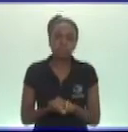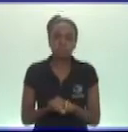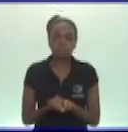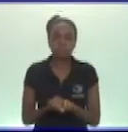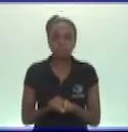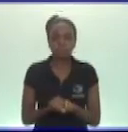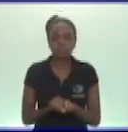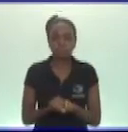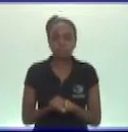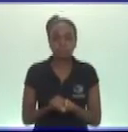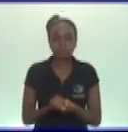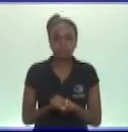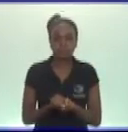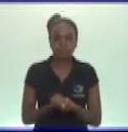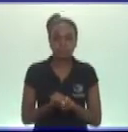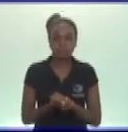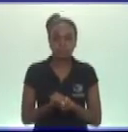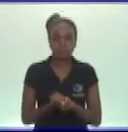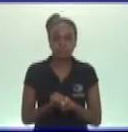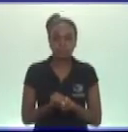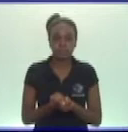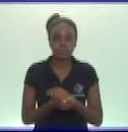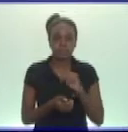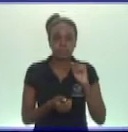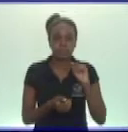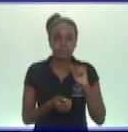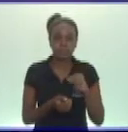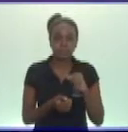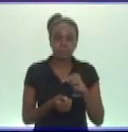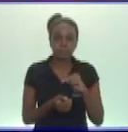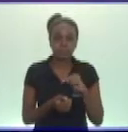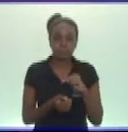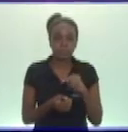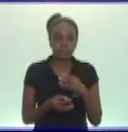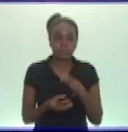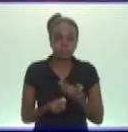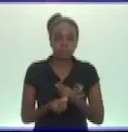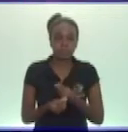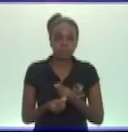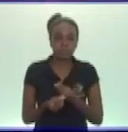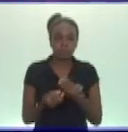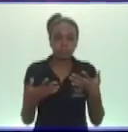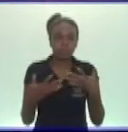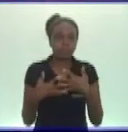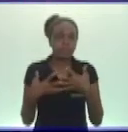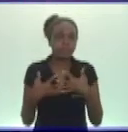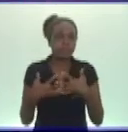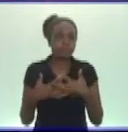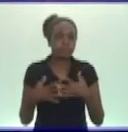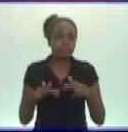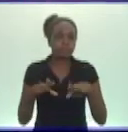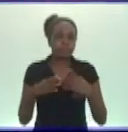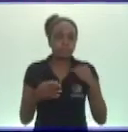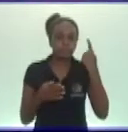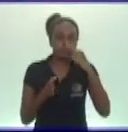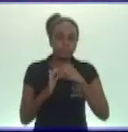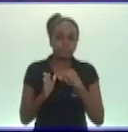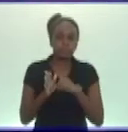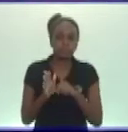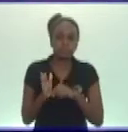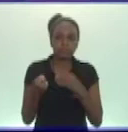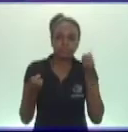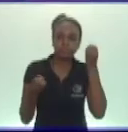Se revela en este relato el carácter fantástico, es decir, se da esa unión de lo que es el carácter fantástico